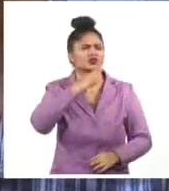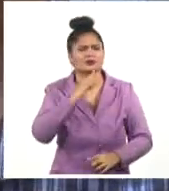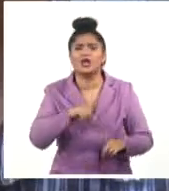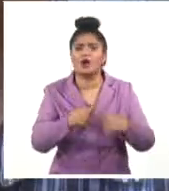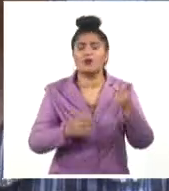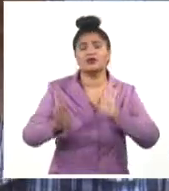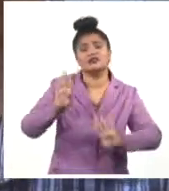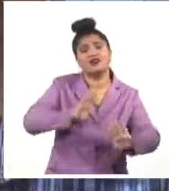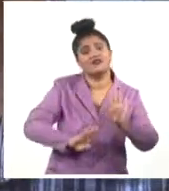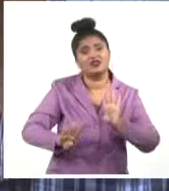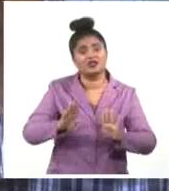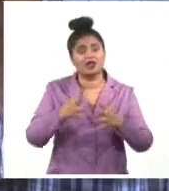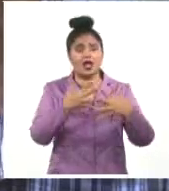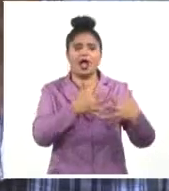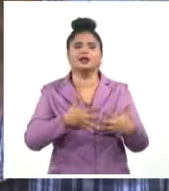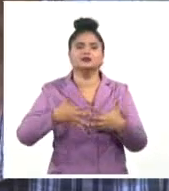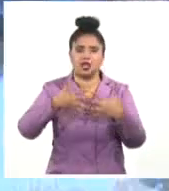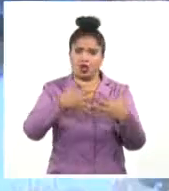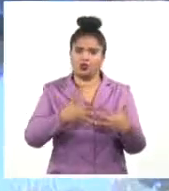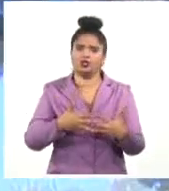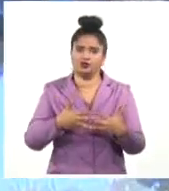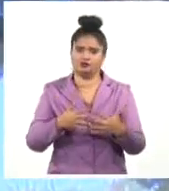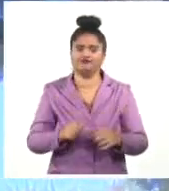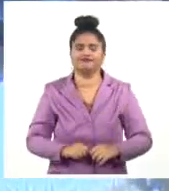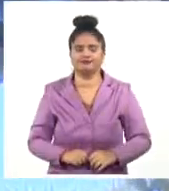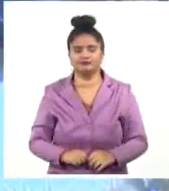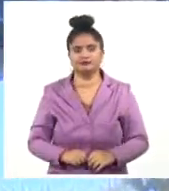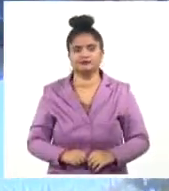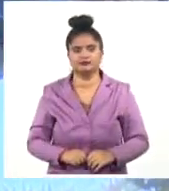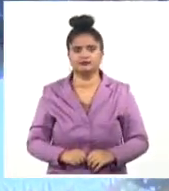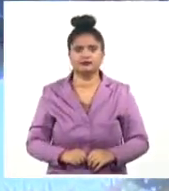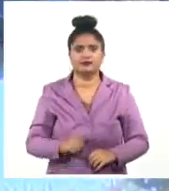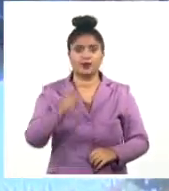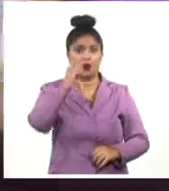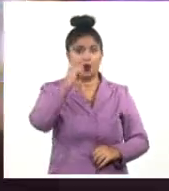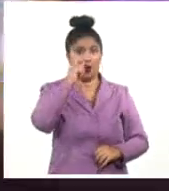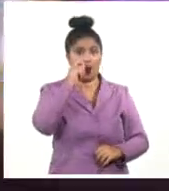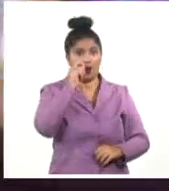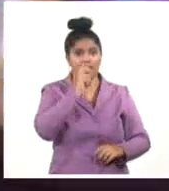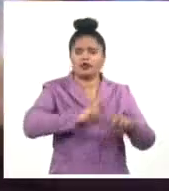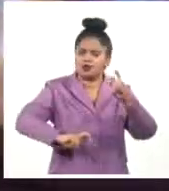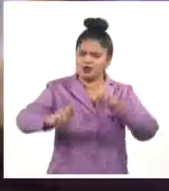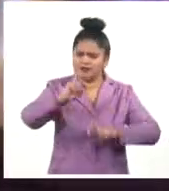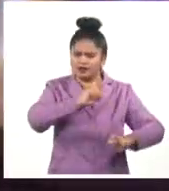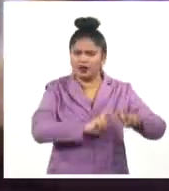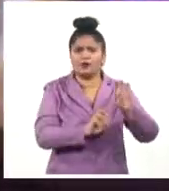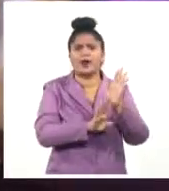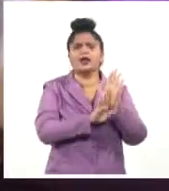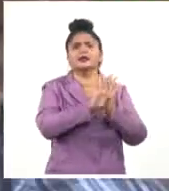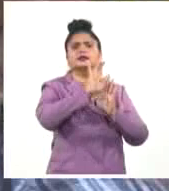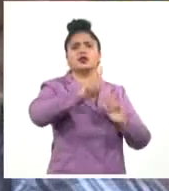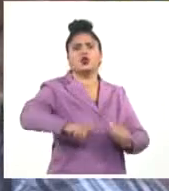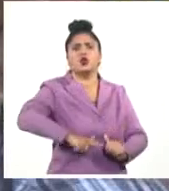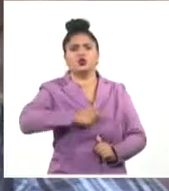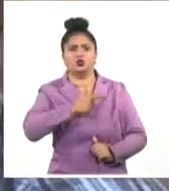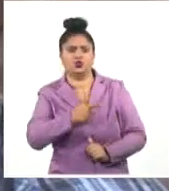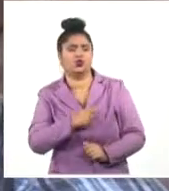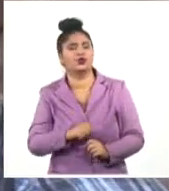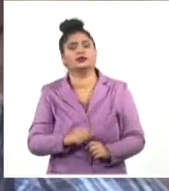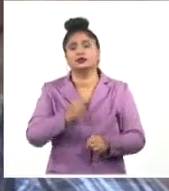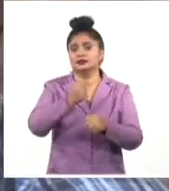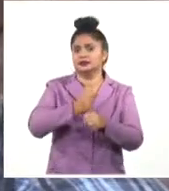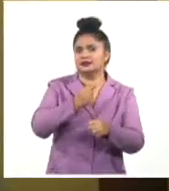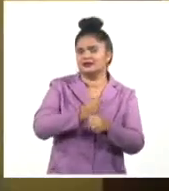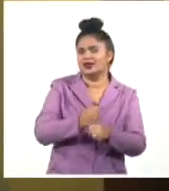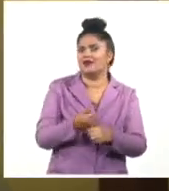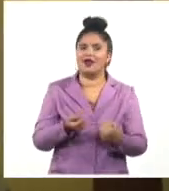la propia realidad de las cosas que han ocurrido. Por sus aportes al desarrollo de la cultura desde el punto de vista institucional, por su rica